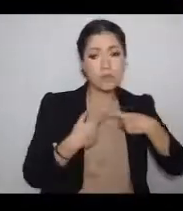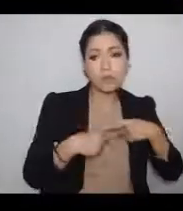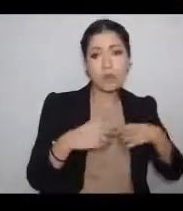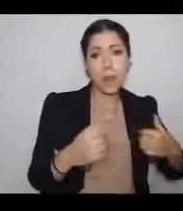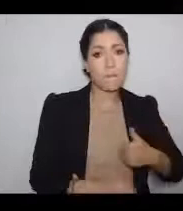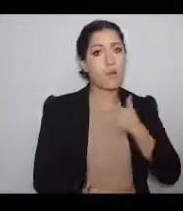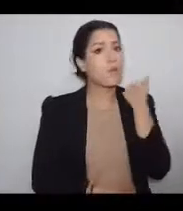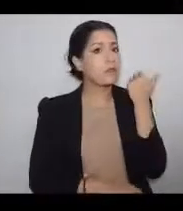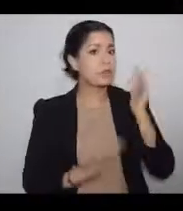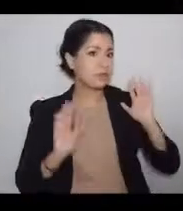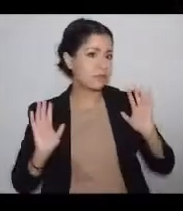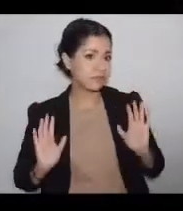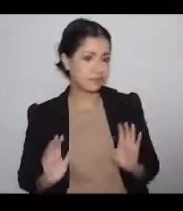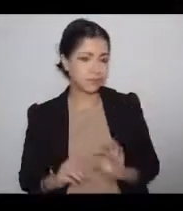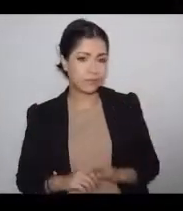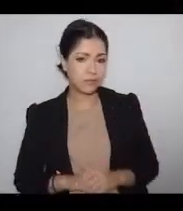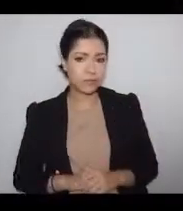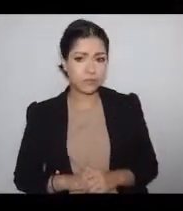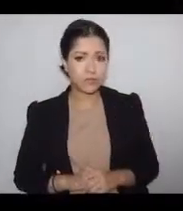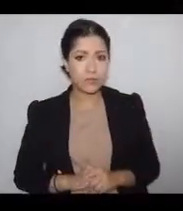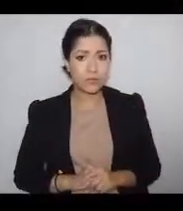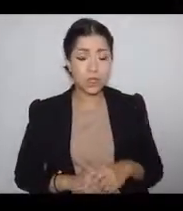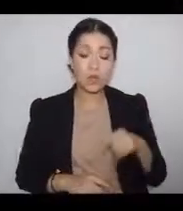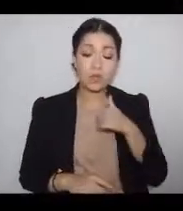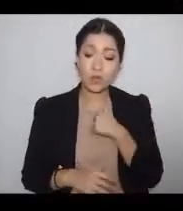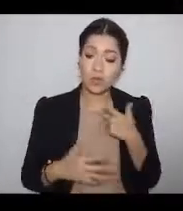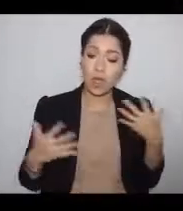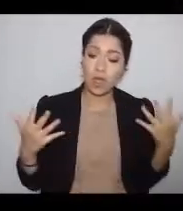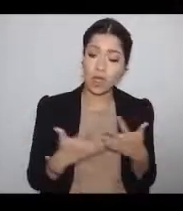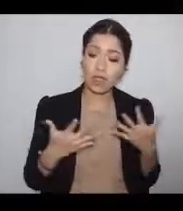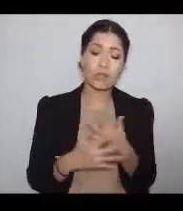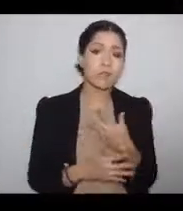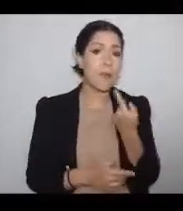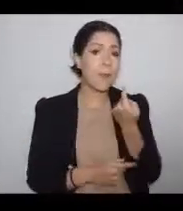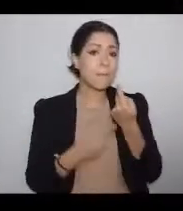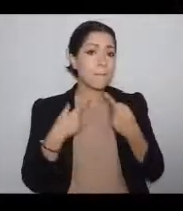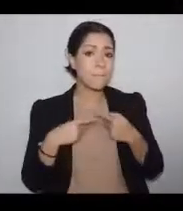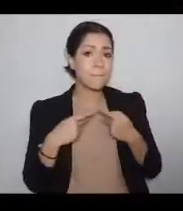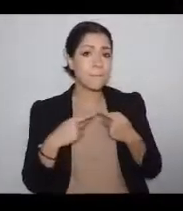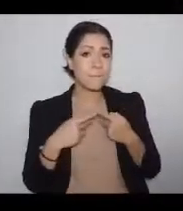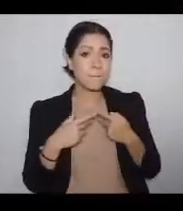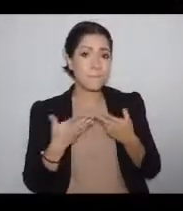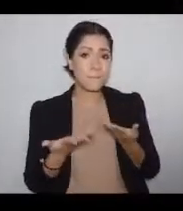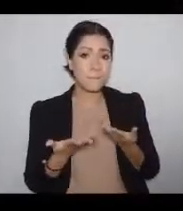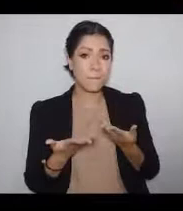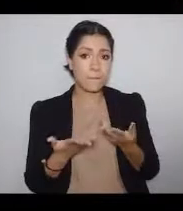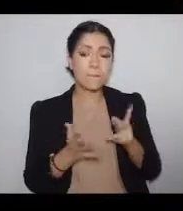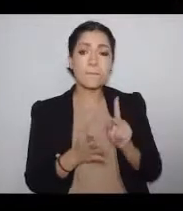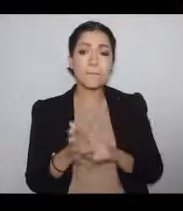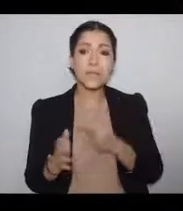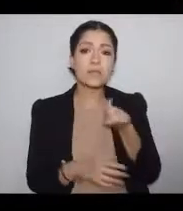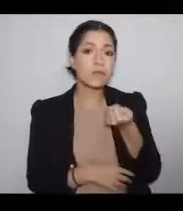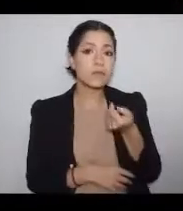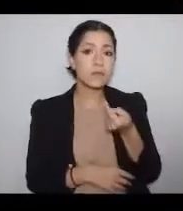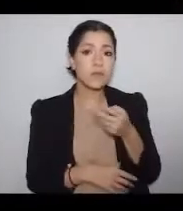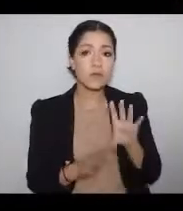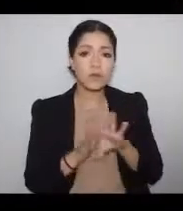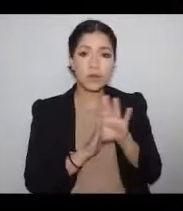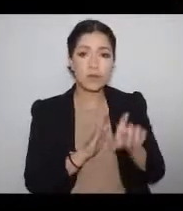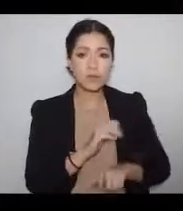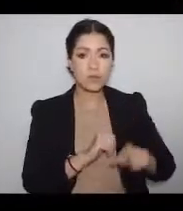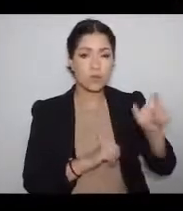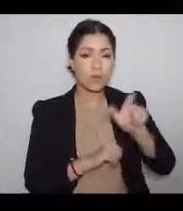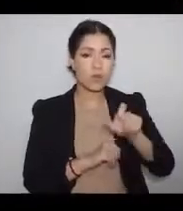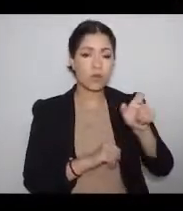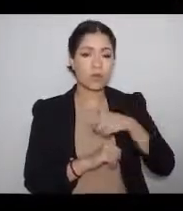precio. Lo he hecho pocas veces, como como cuando di a